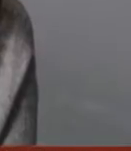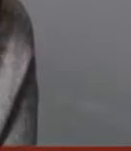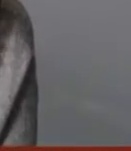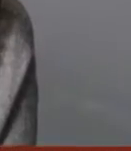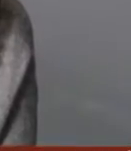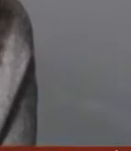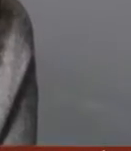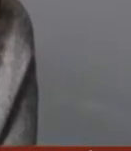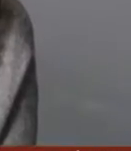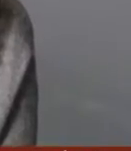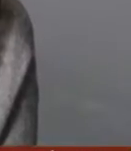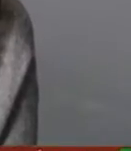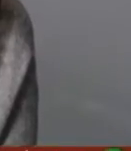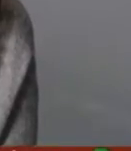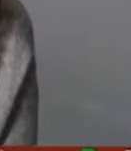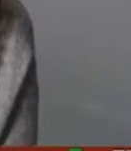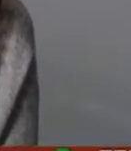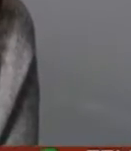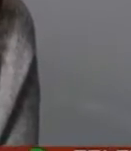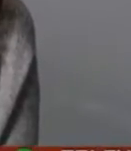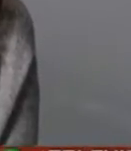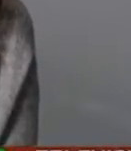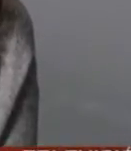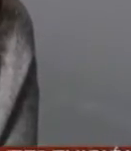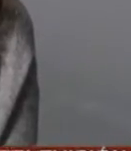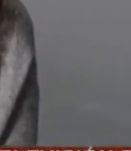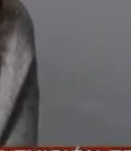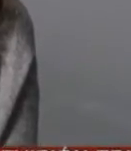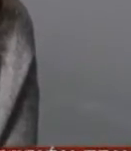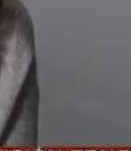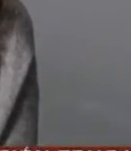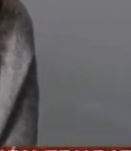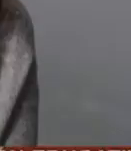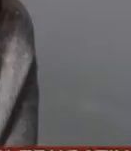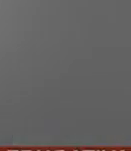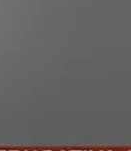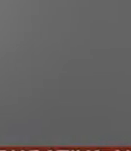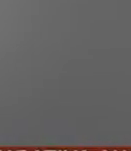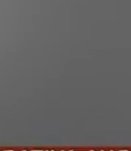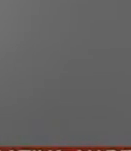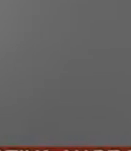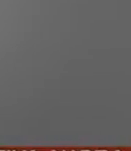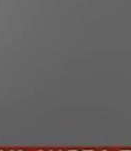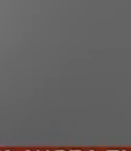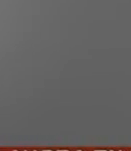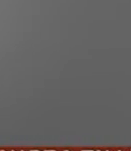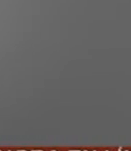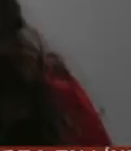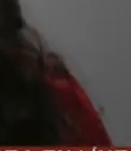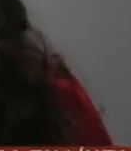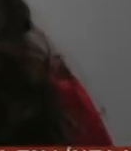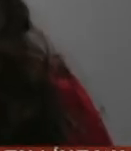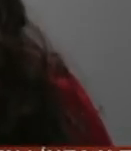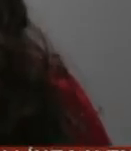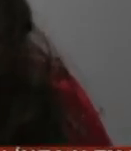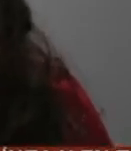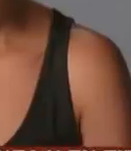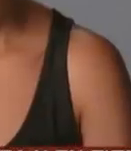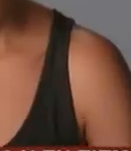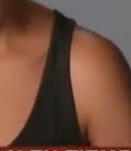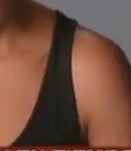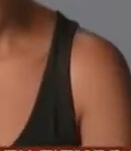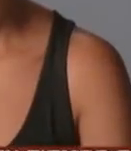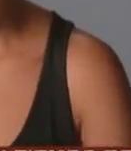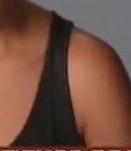de poder y con este tipo de acciones, pues, se están diciéndole al mundo que está bien comportarse de esa manera, y ellas,